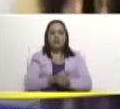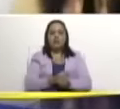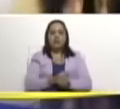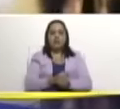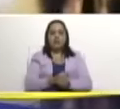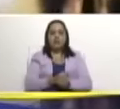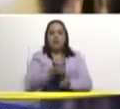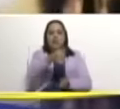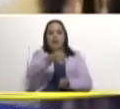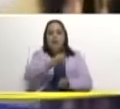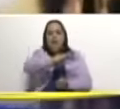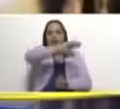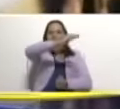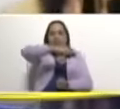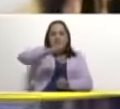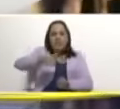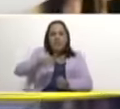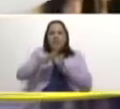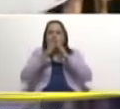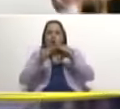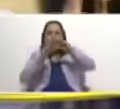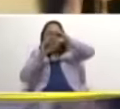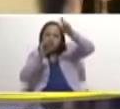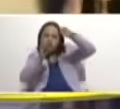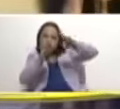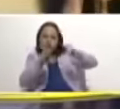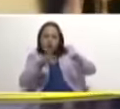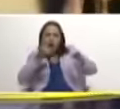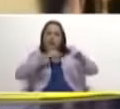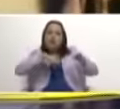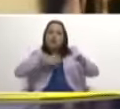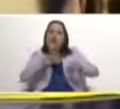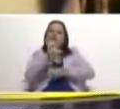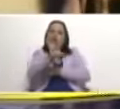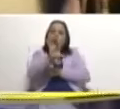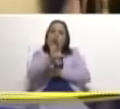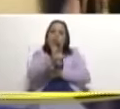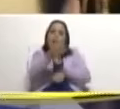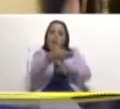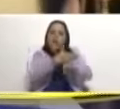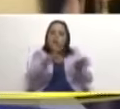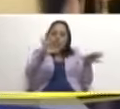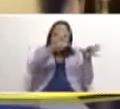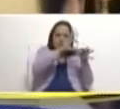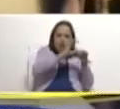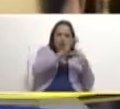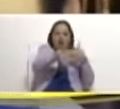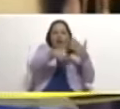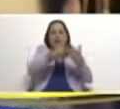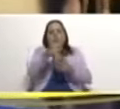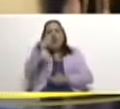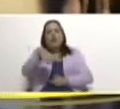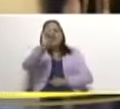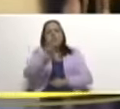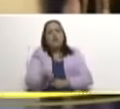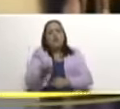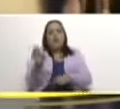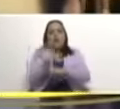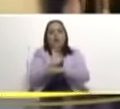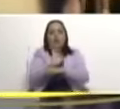Andino, todos los Andes cruzaban por nuestra patria, hasta lo que hoy es el sur de Ecuador.